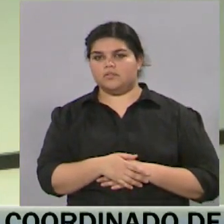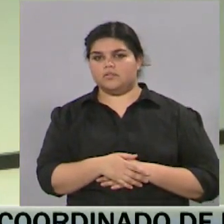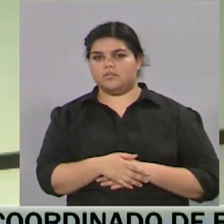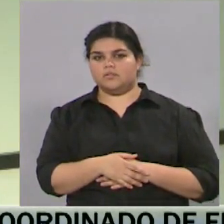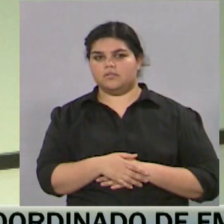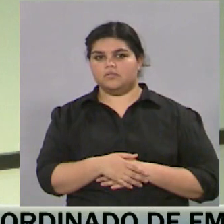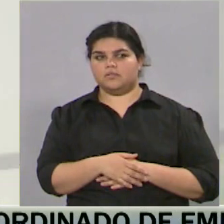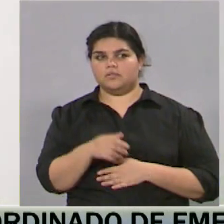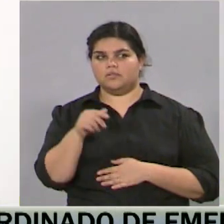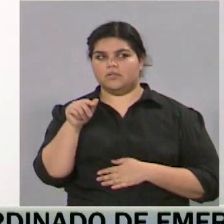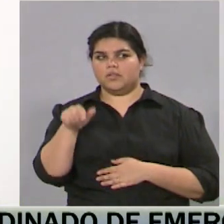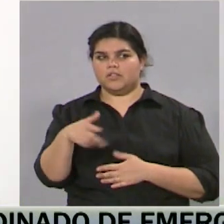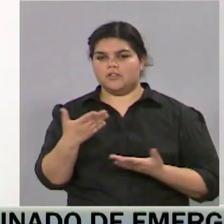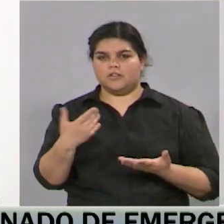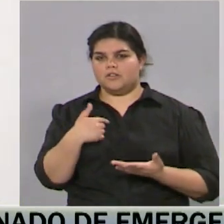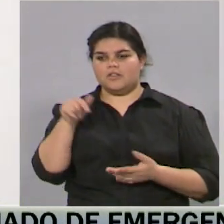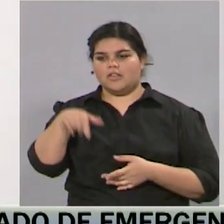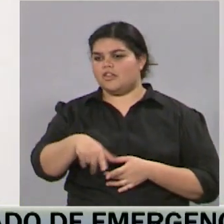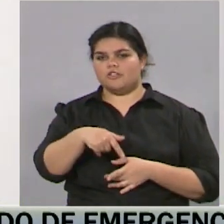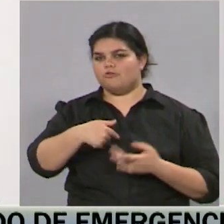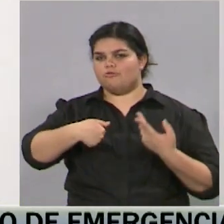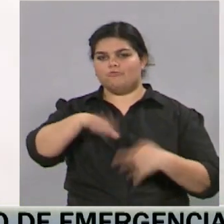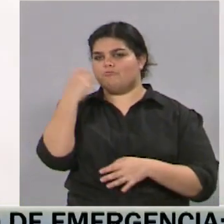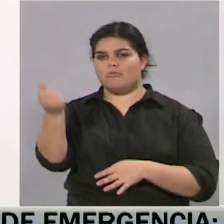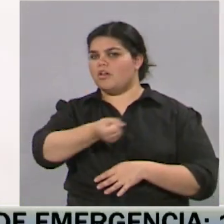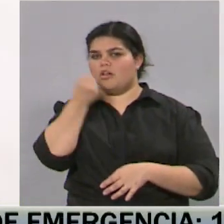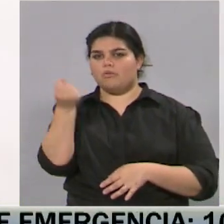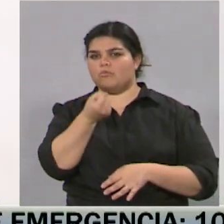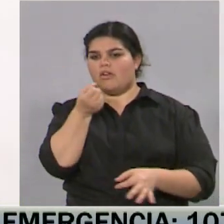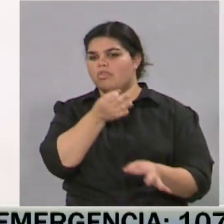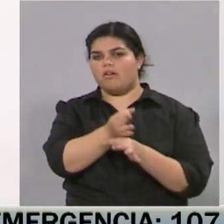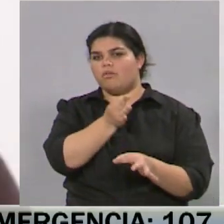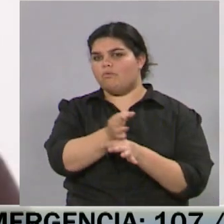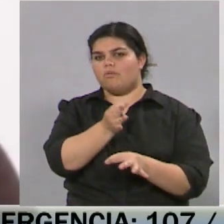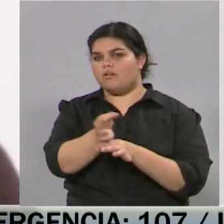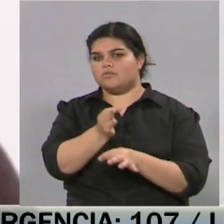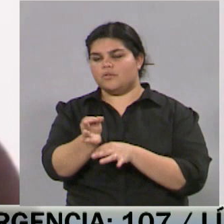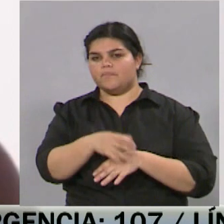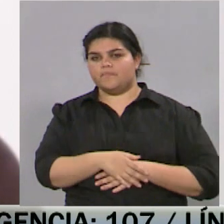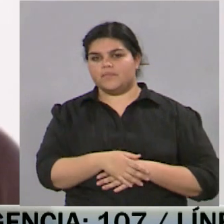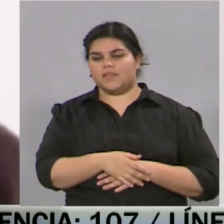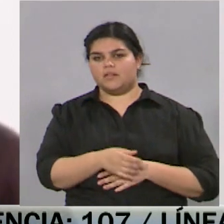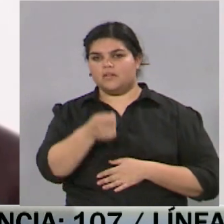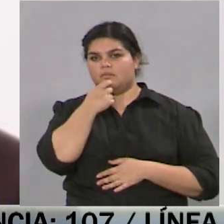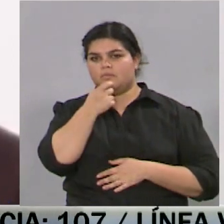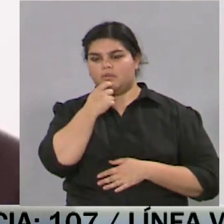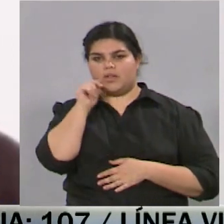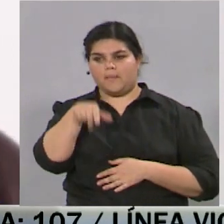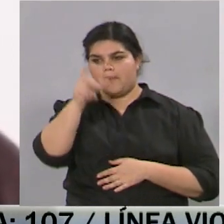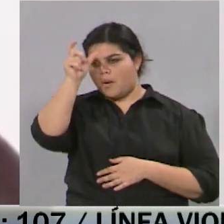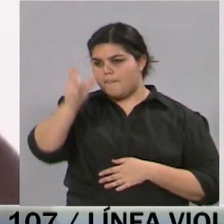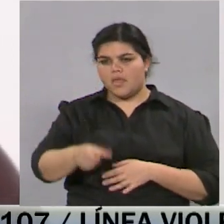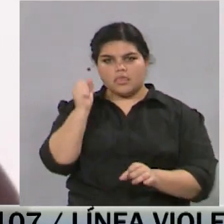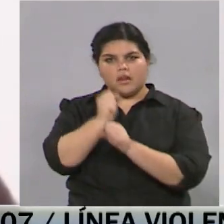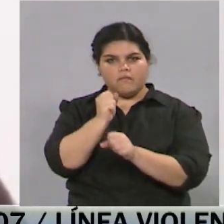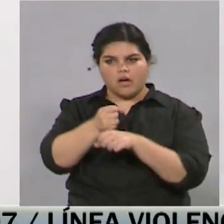los problemas. Esto, insisto, es educación. A ver, si yo tengo un trabajador que es probo, o sea, que es bueno, que me